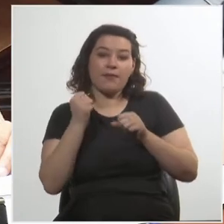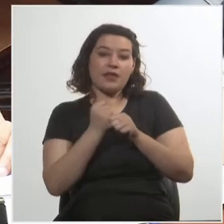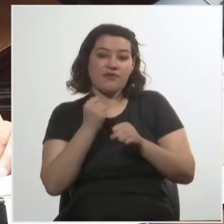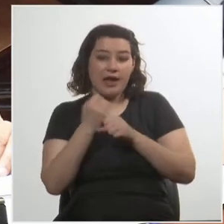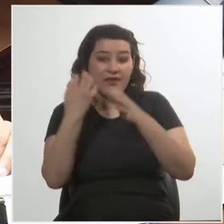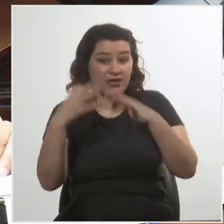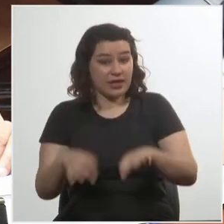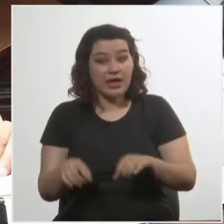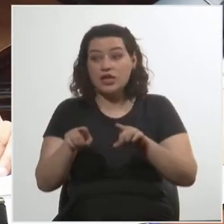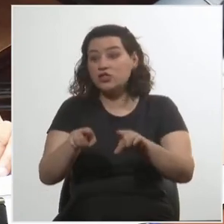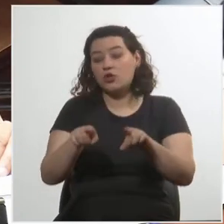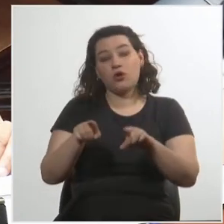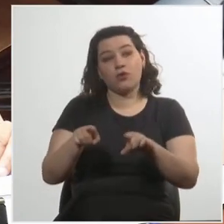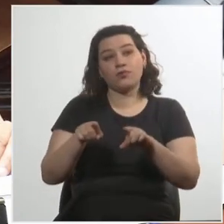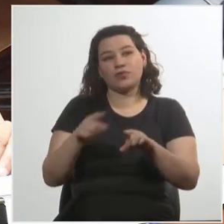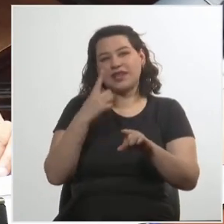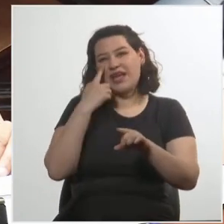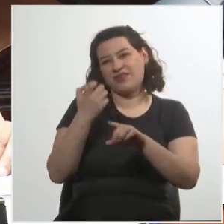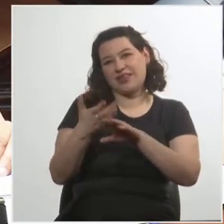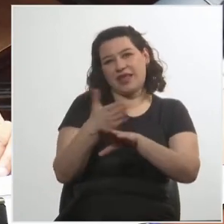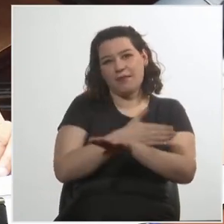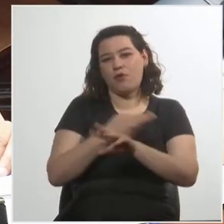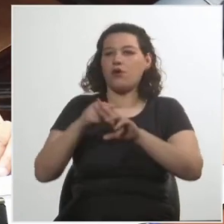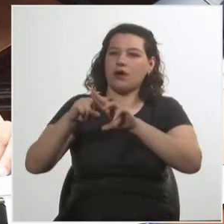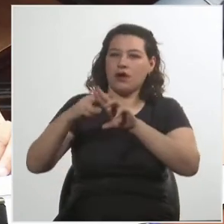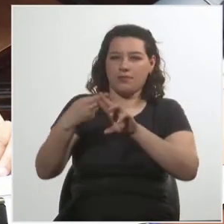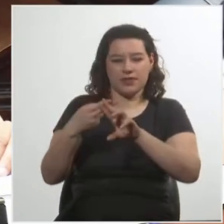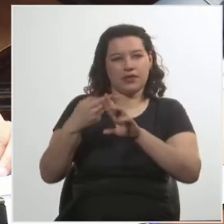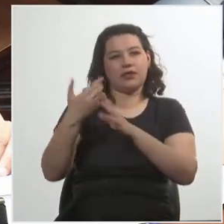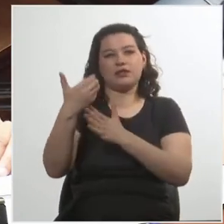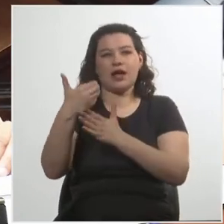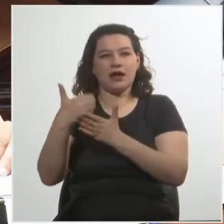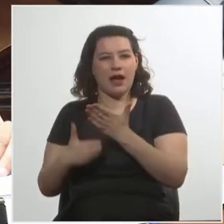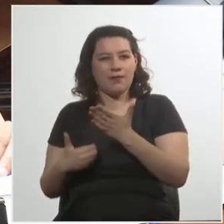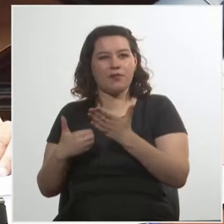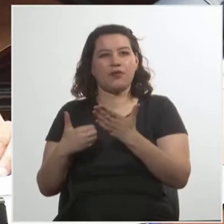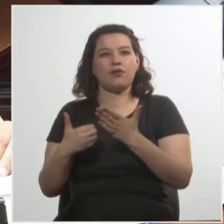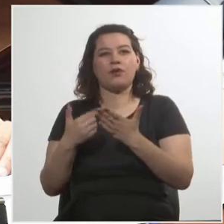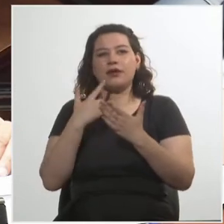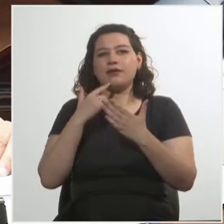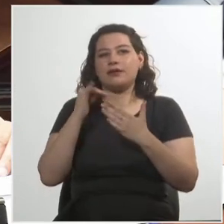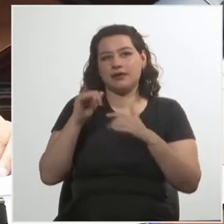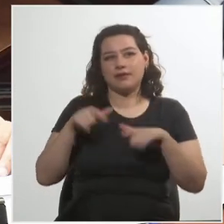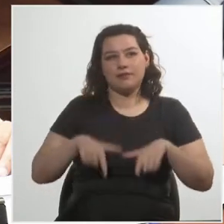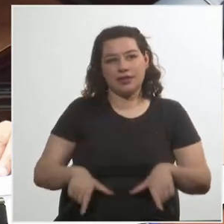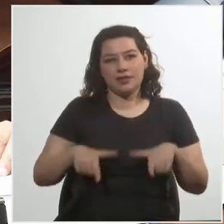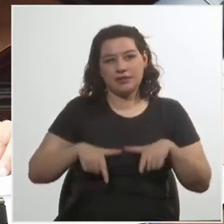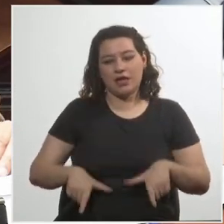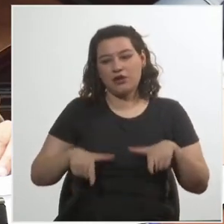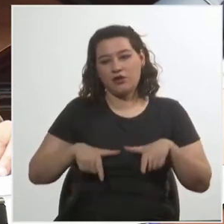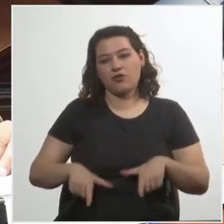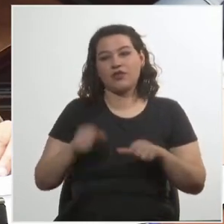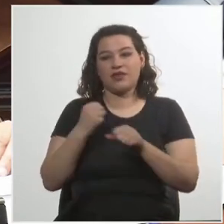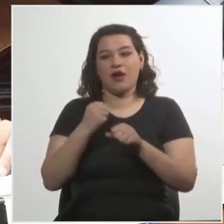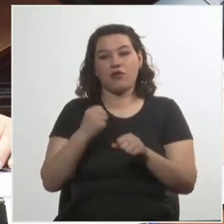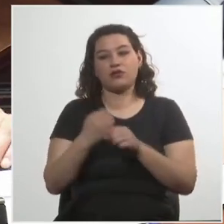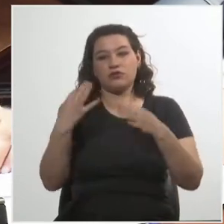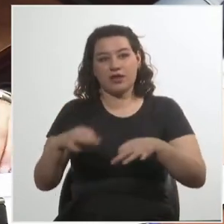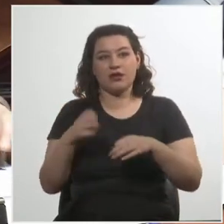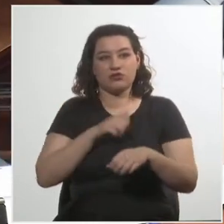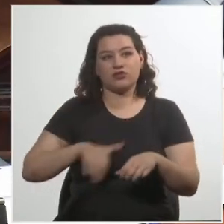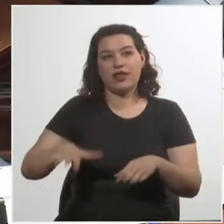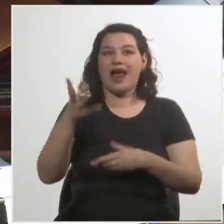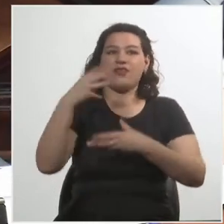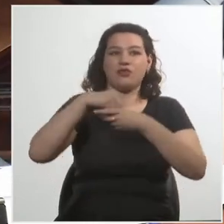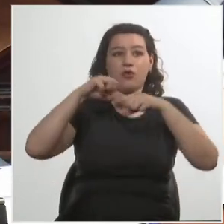cometido con esto evitamos la redundancia y quitamos el incluido el Ministerio de trabajo y seguridad social que está integrando